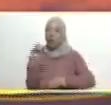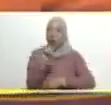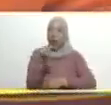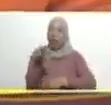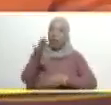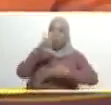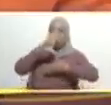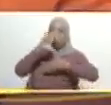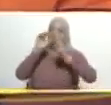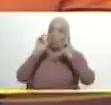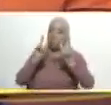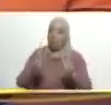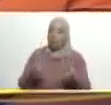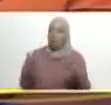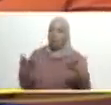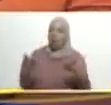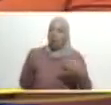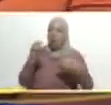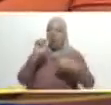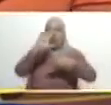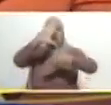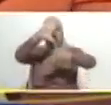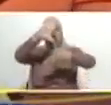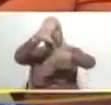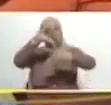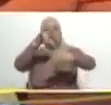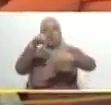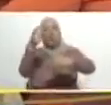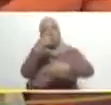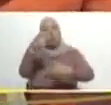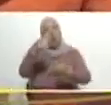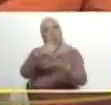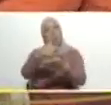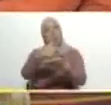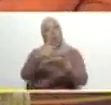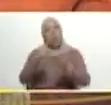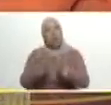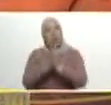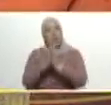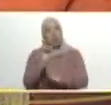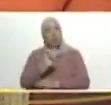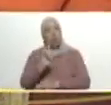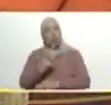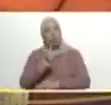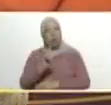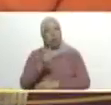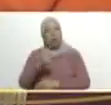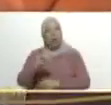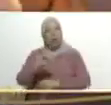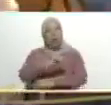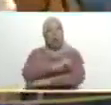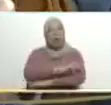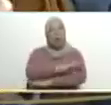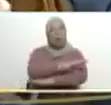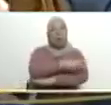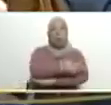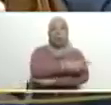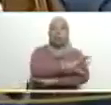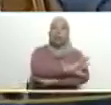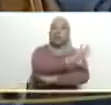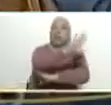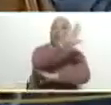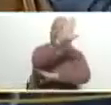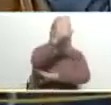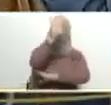estamos en búsqueda de la divinidad, y la divinidad no está aquí, sino en los cielos. Por ende,